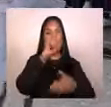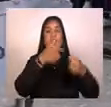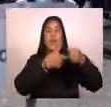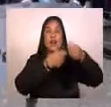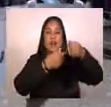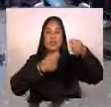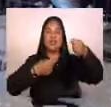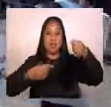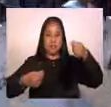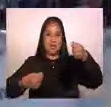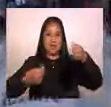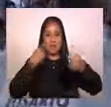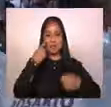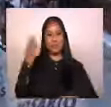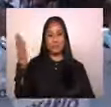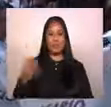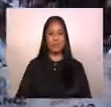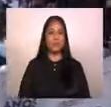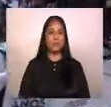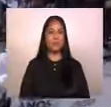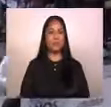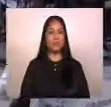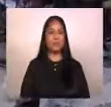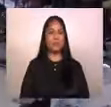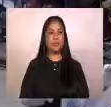Colegio El Rosario!